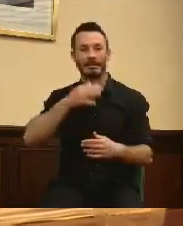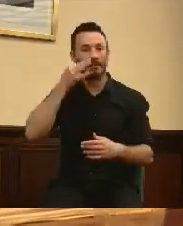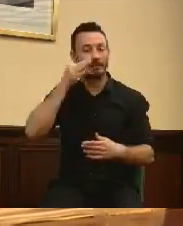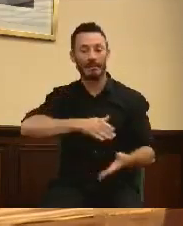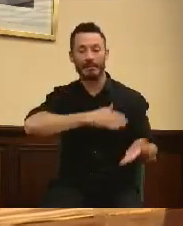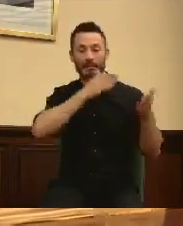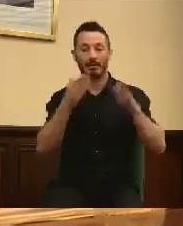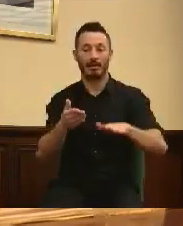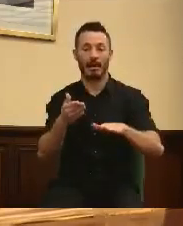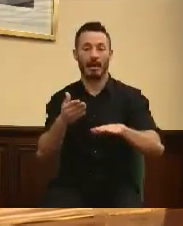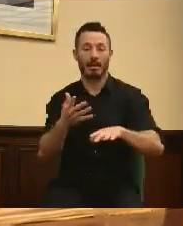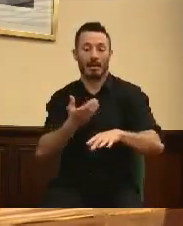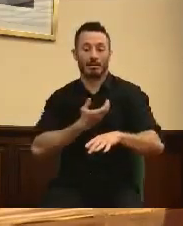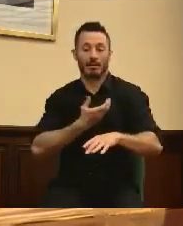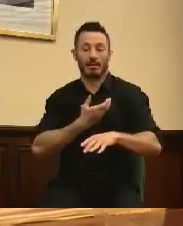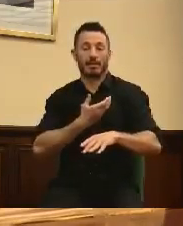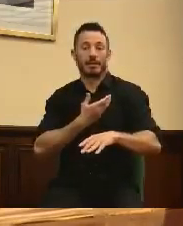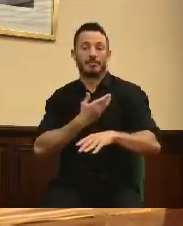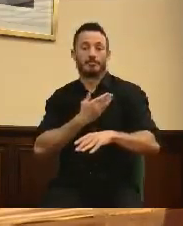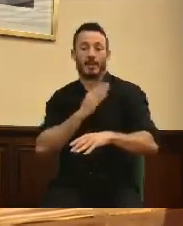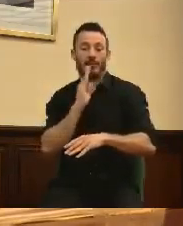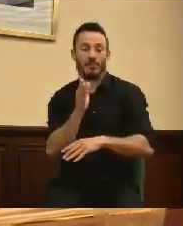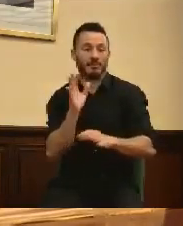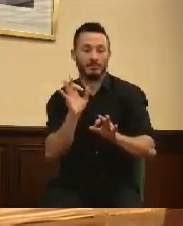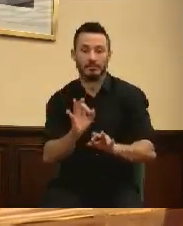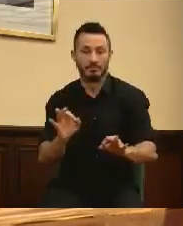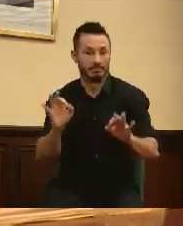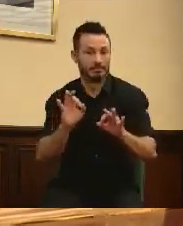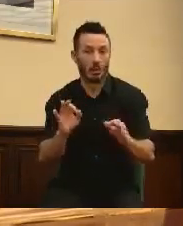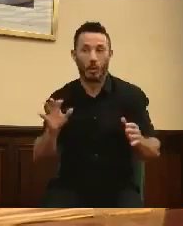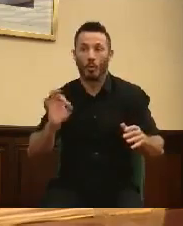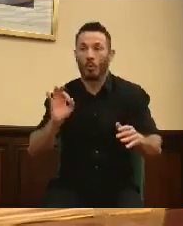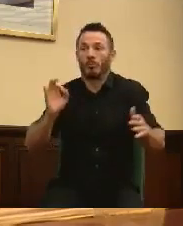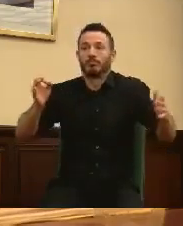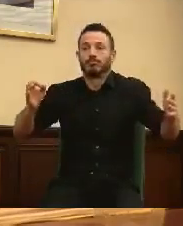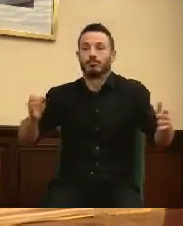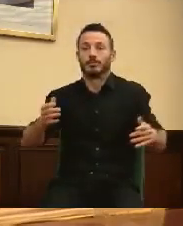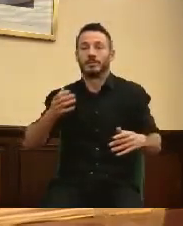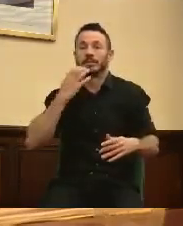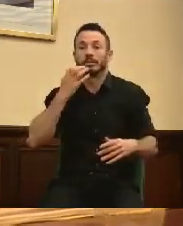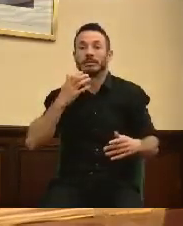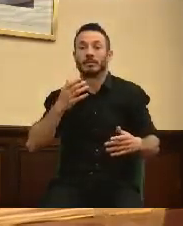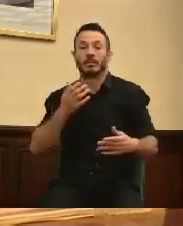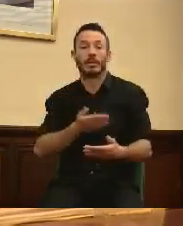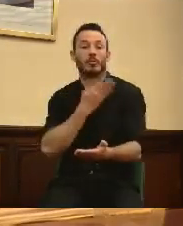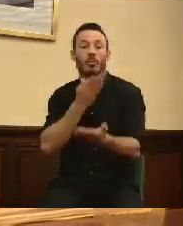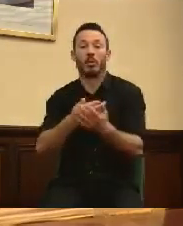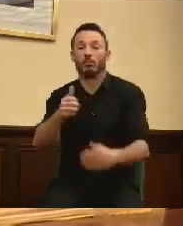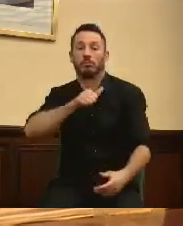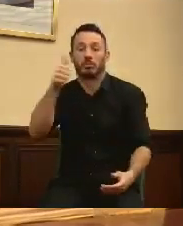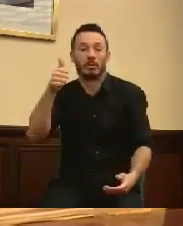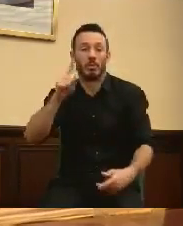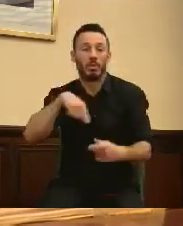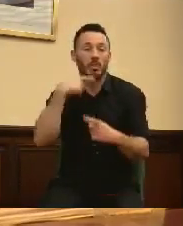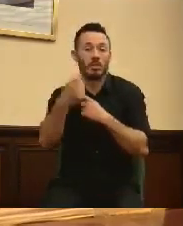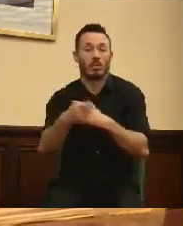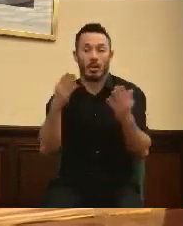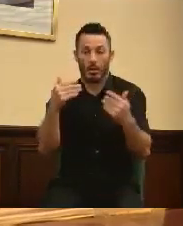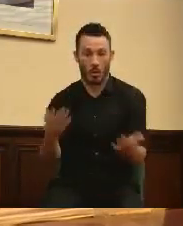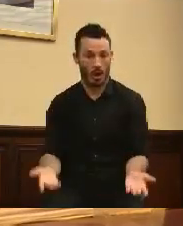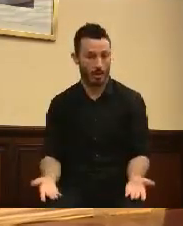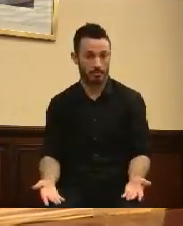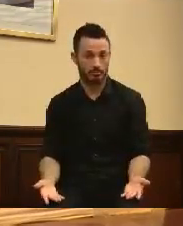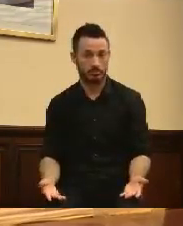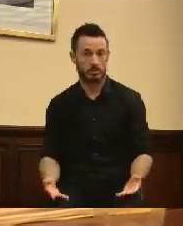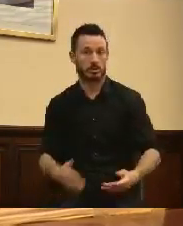en lo local y que seguramente ni siquiera tenga una incidencia alguna la aprobación de la moción en este Pleno ni instancias